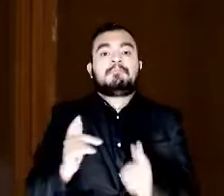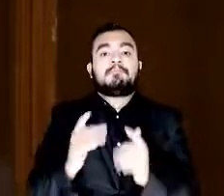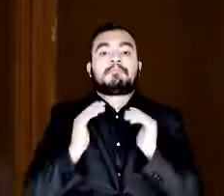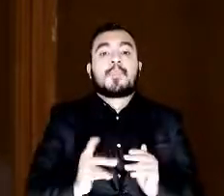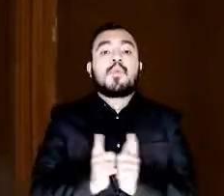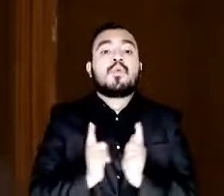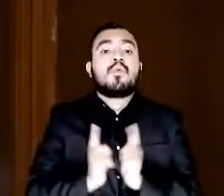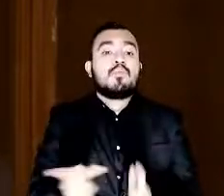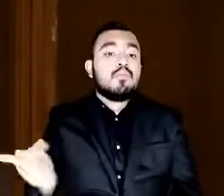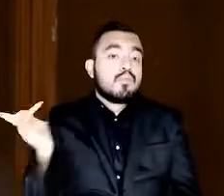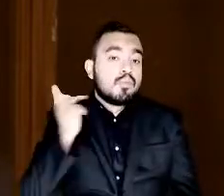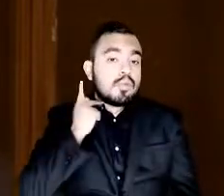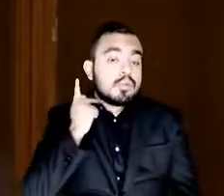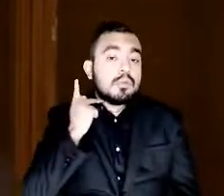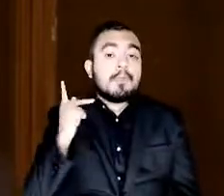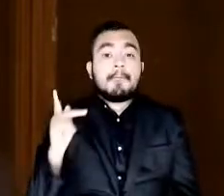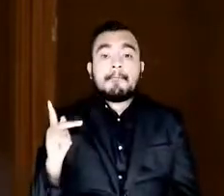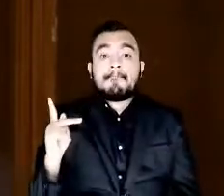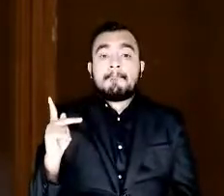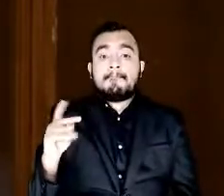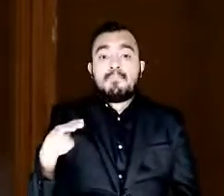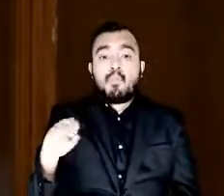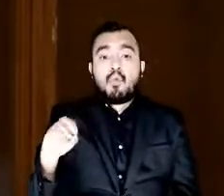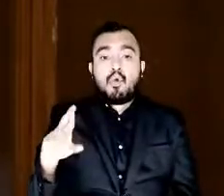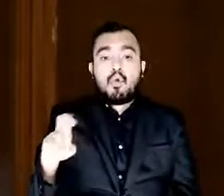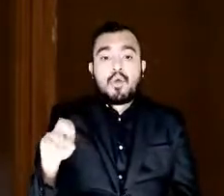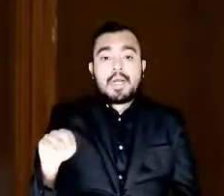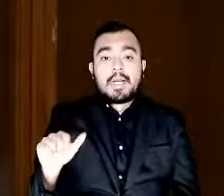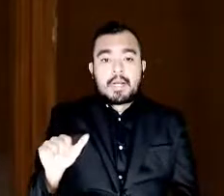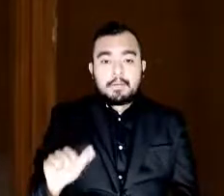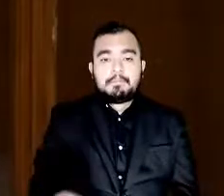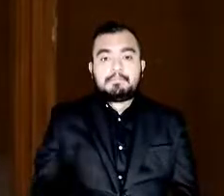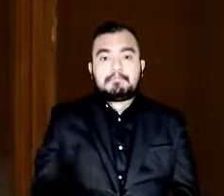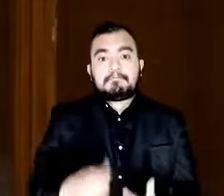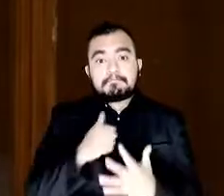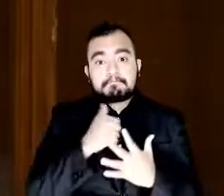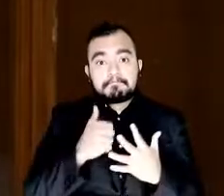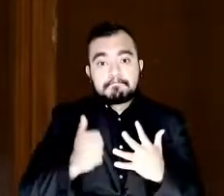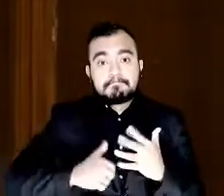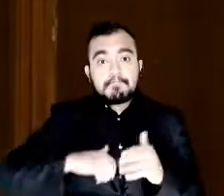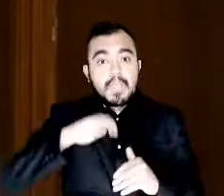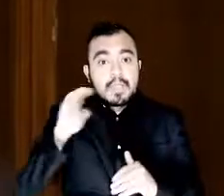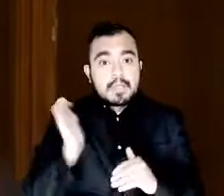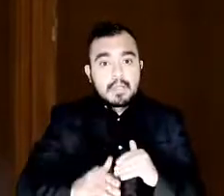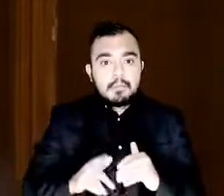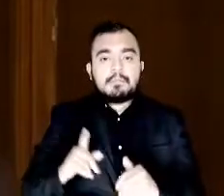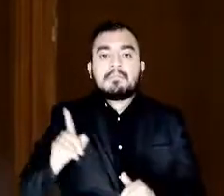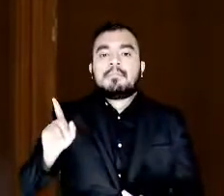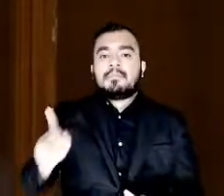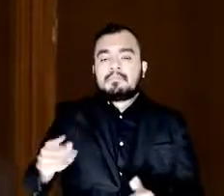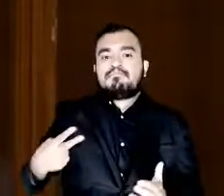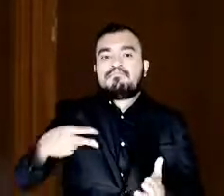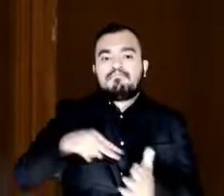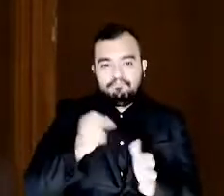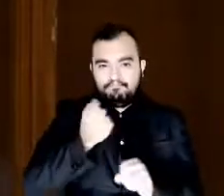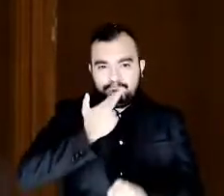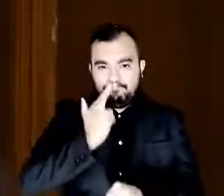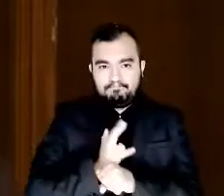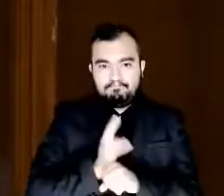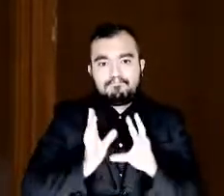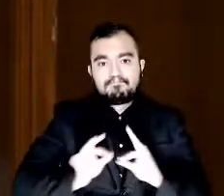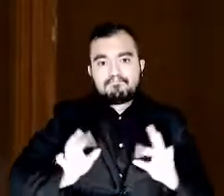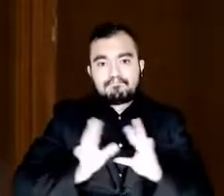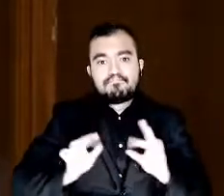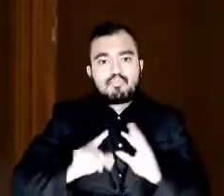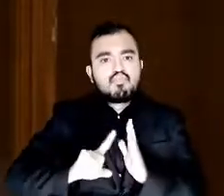parlamentario del partido Morena al concluir las intervenciones el servidor público compareciente en una